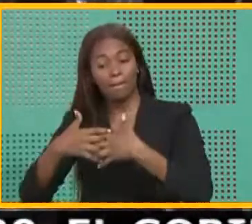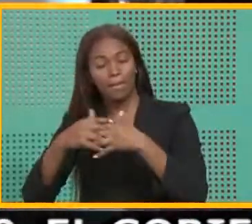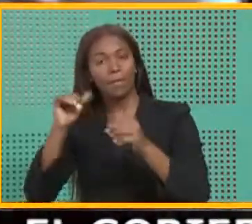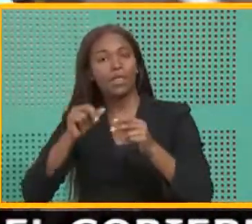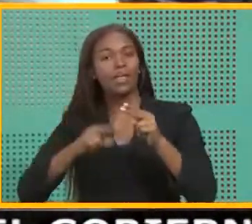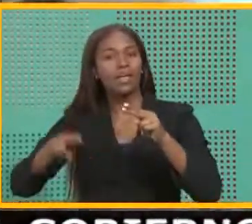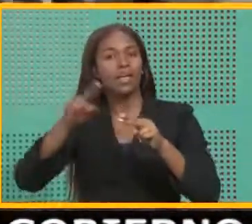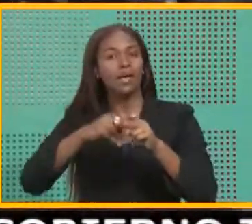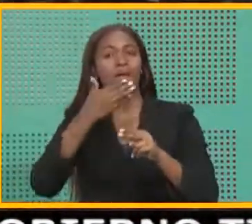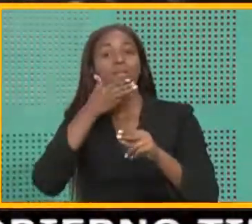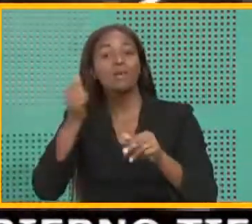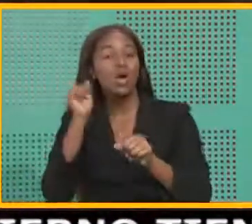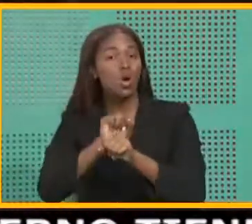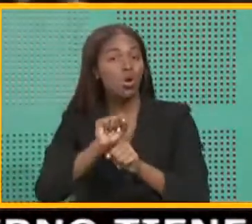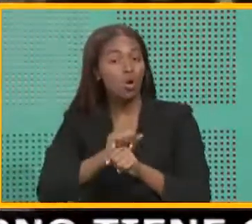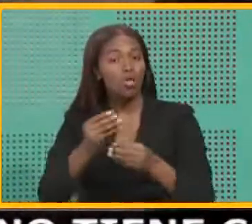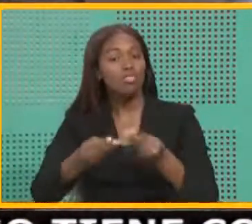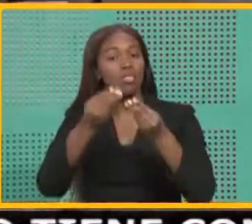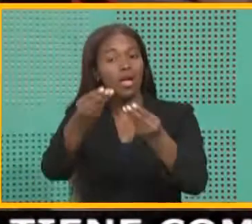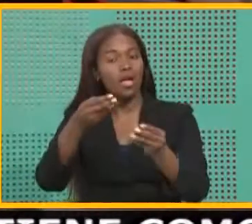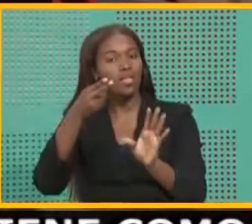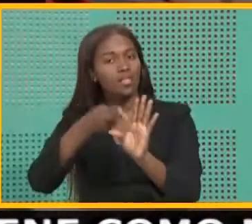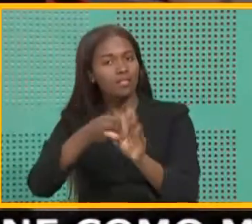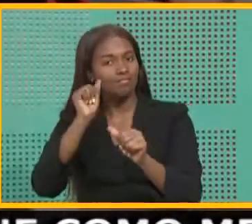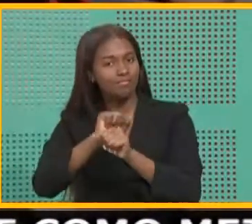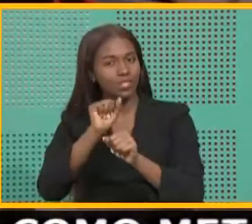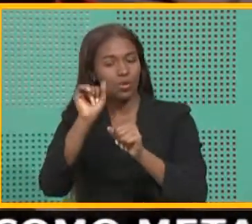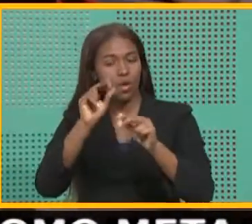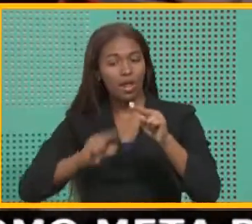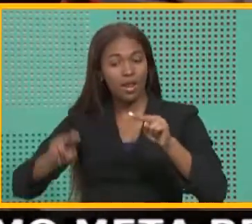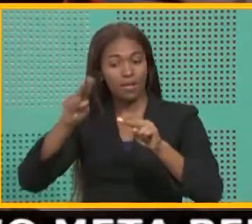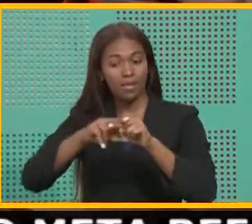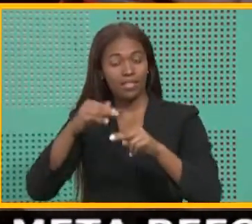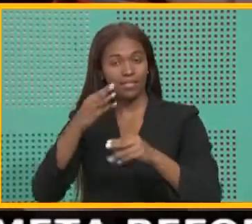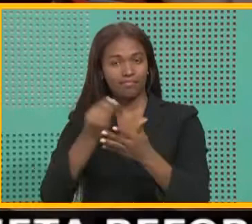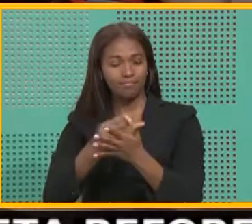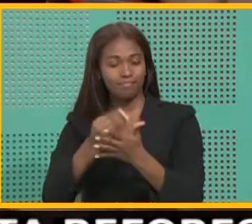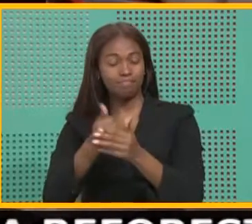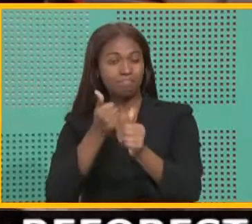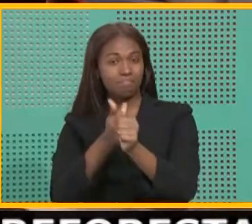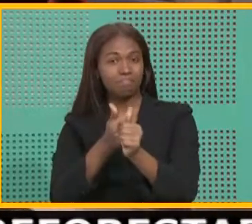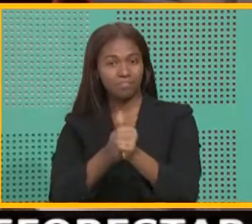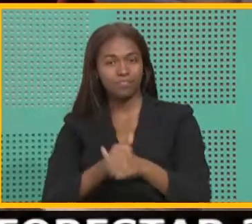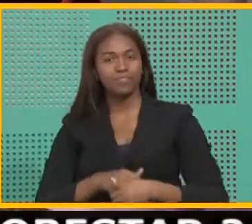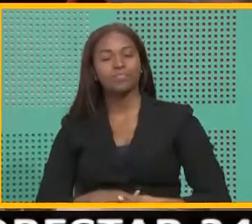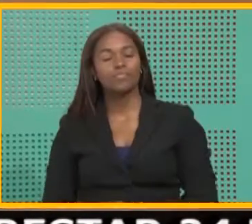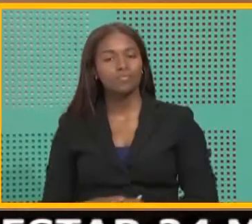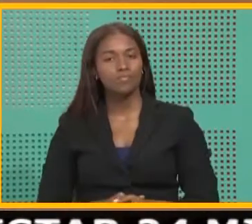su productividad, generar empleos y elevar la rentabilidad de las mismas.